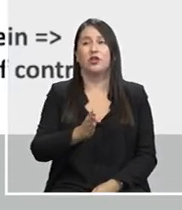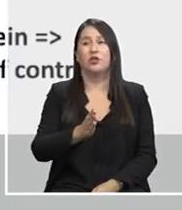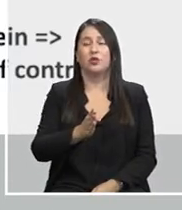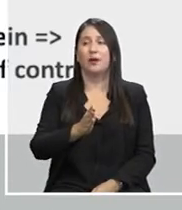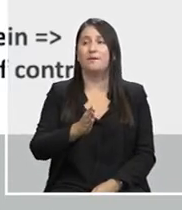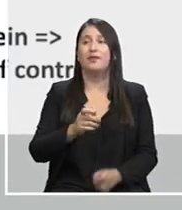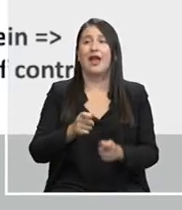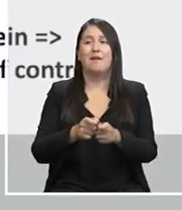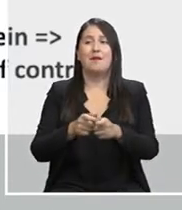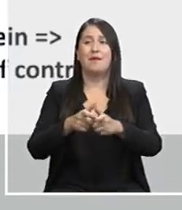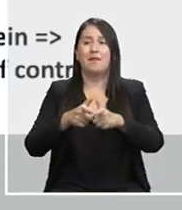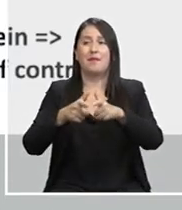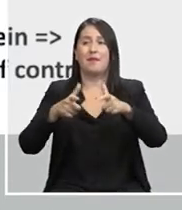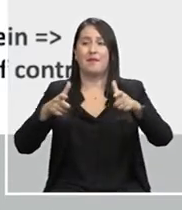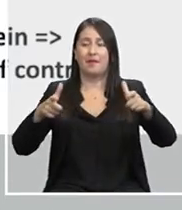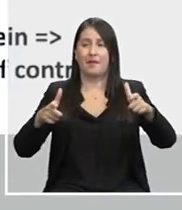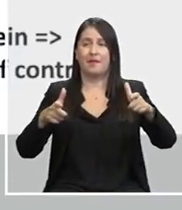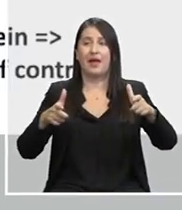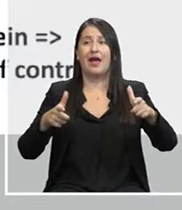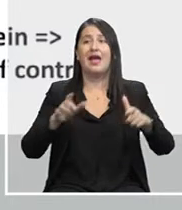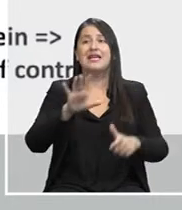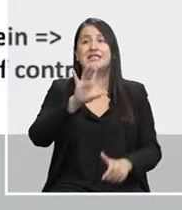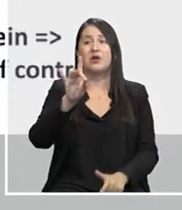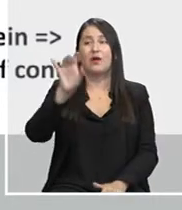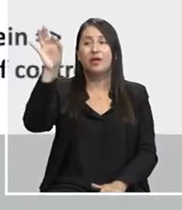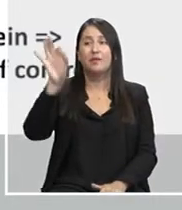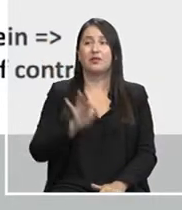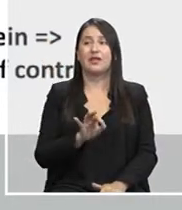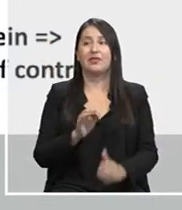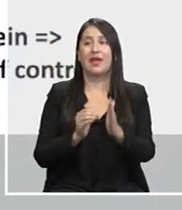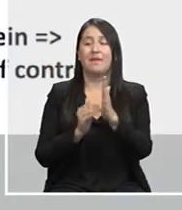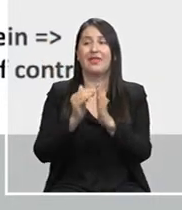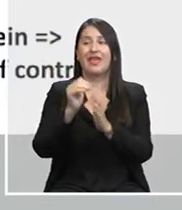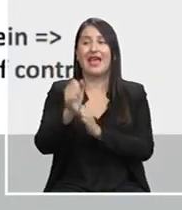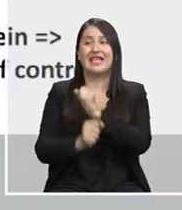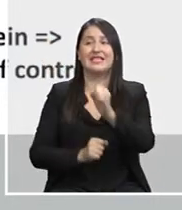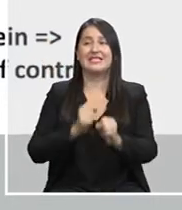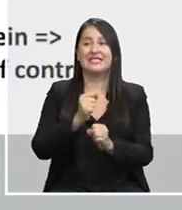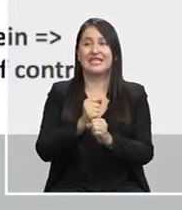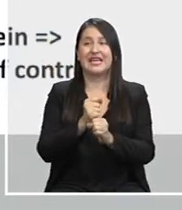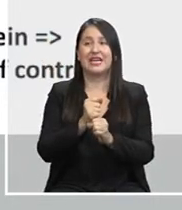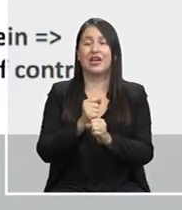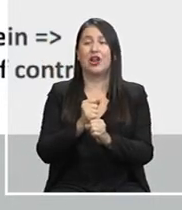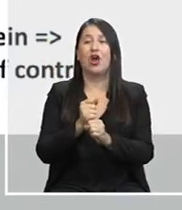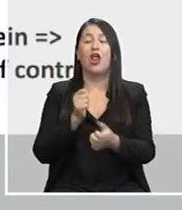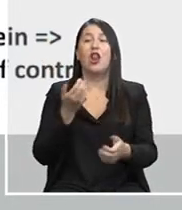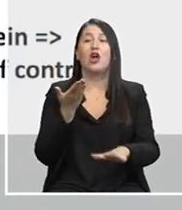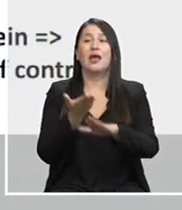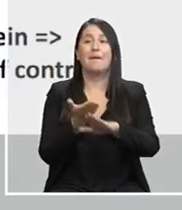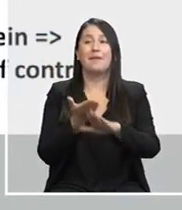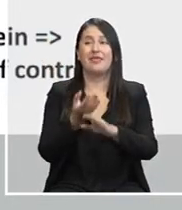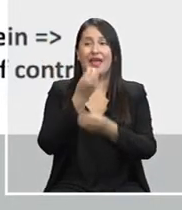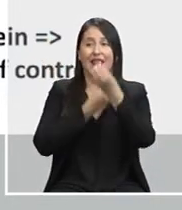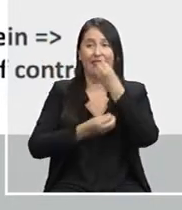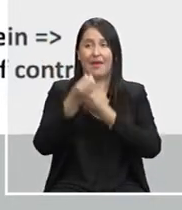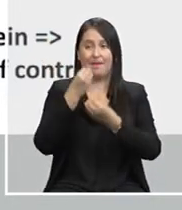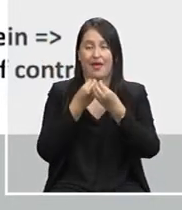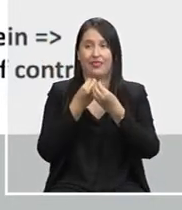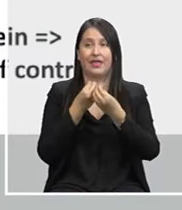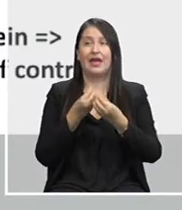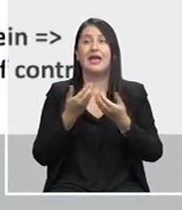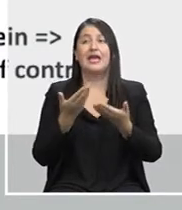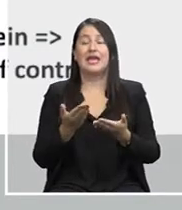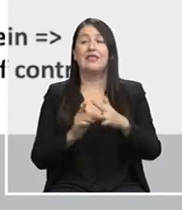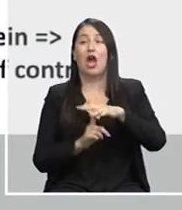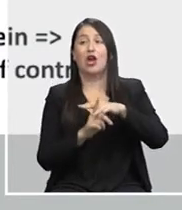la demanda de alimentos aumentará alrededor de un 50% para mediados de siglo, mientras que la demanda de productos de origen